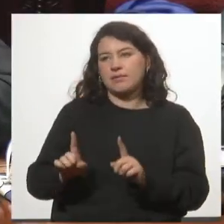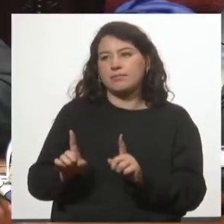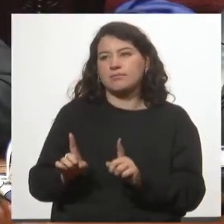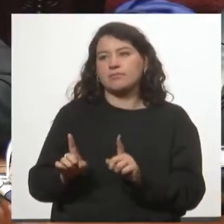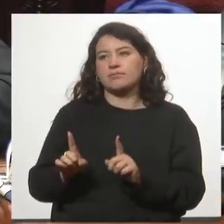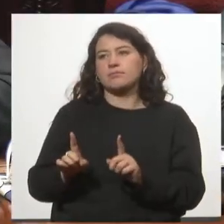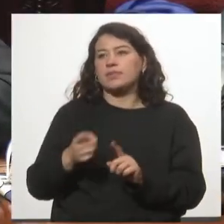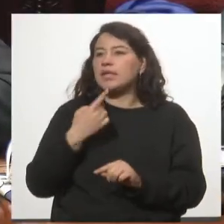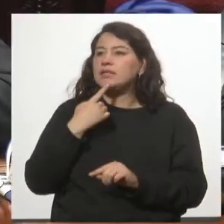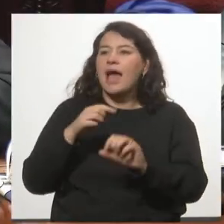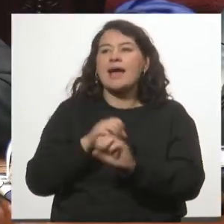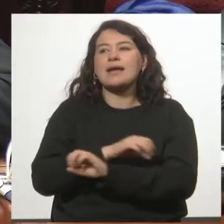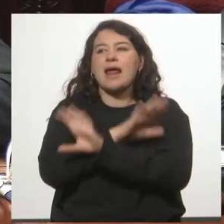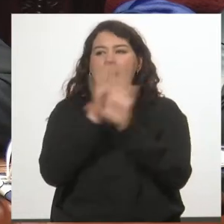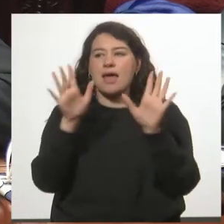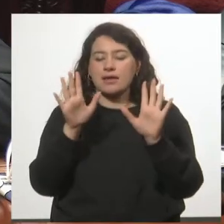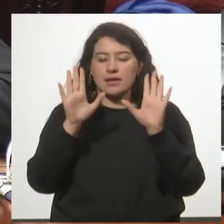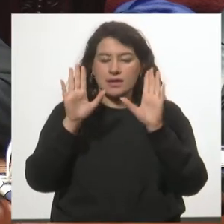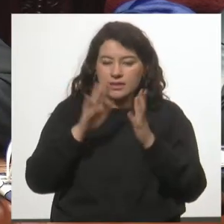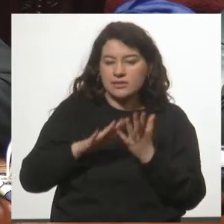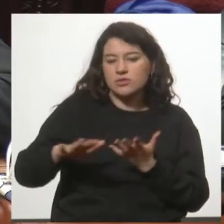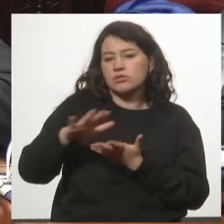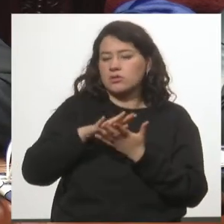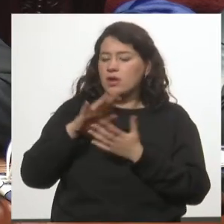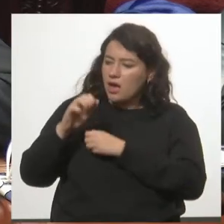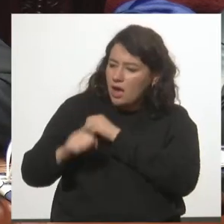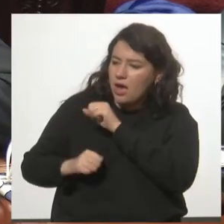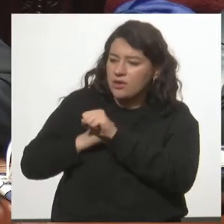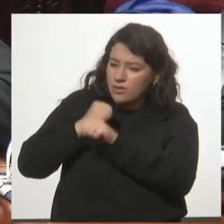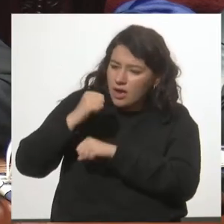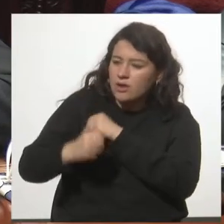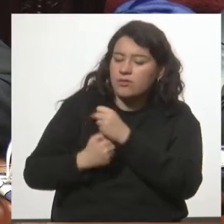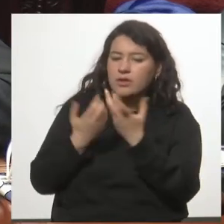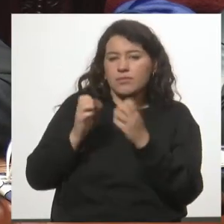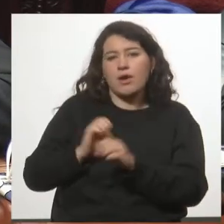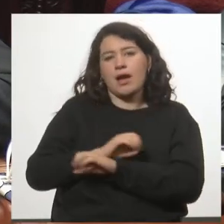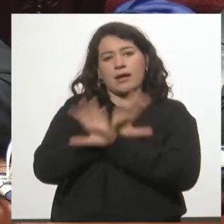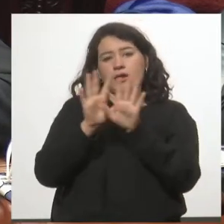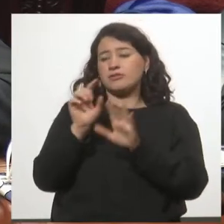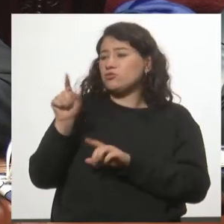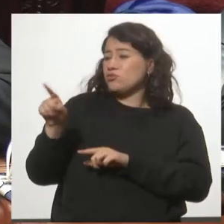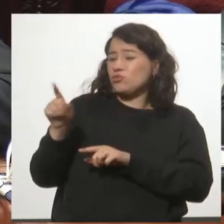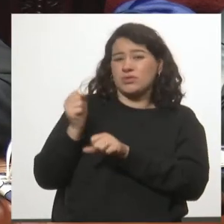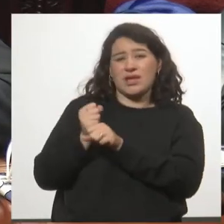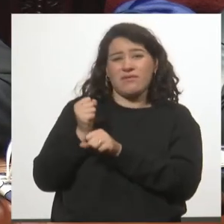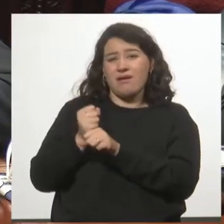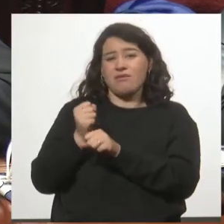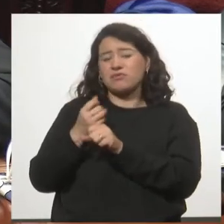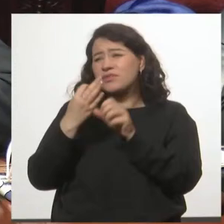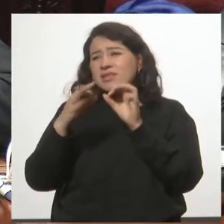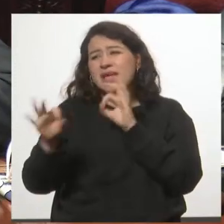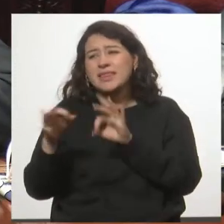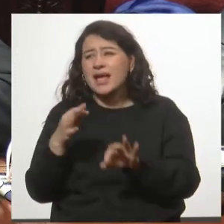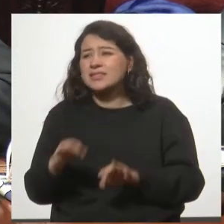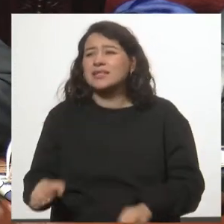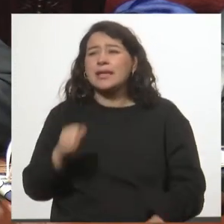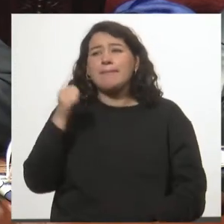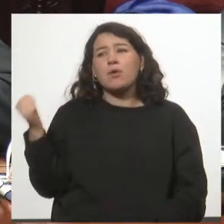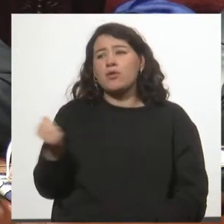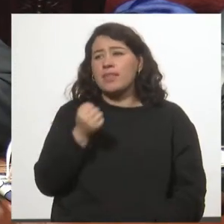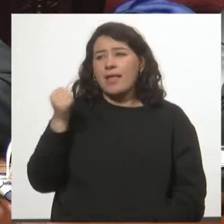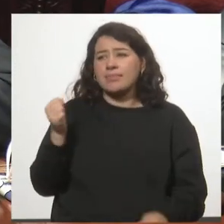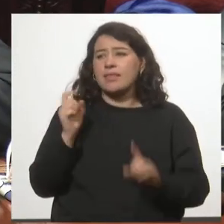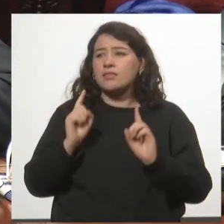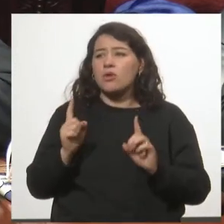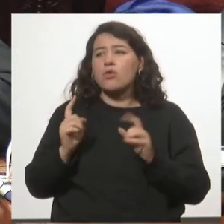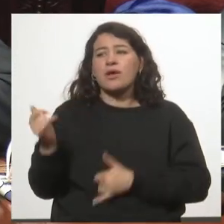aclarar toda esta situación que hace tantos años queríamos en su trabajo en relevar hasta los detalles que valen la pena de todo esto y